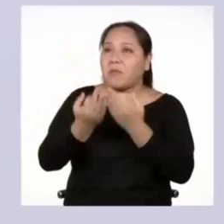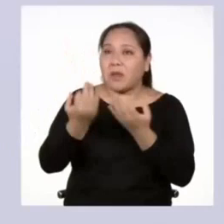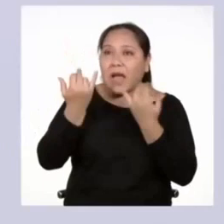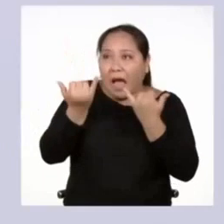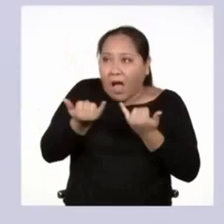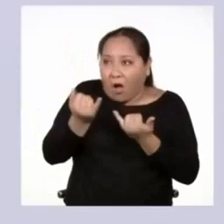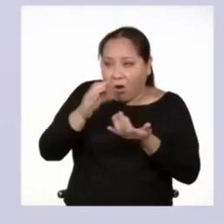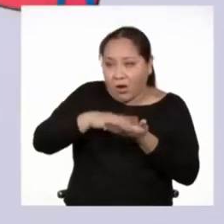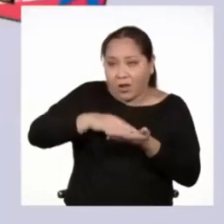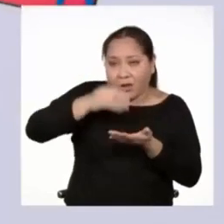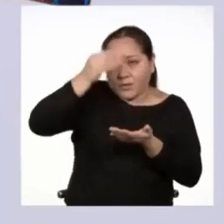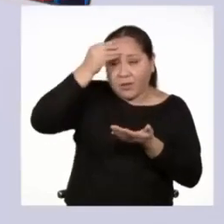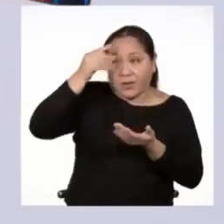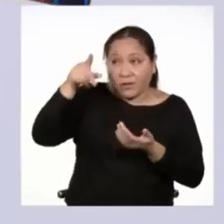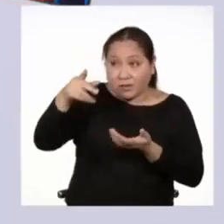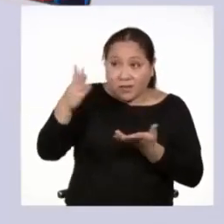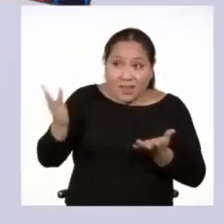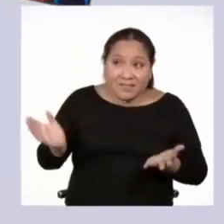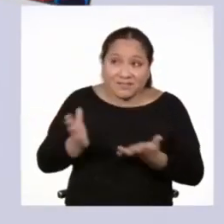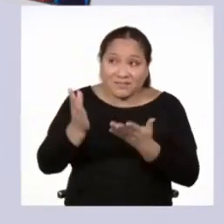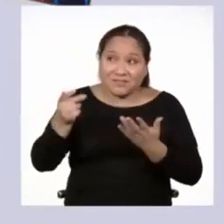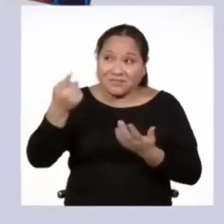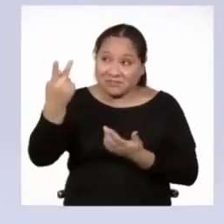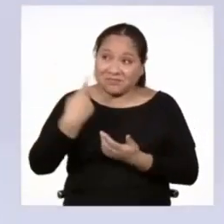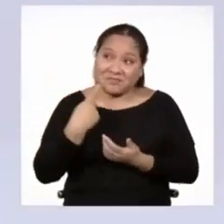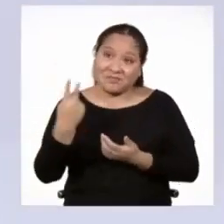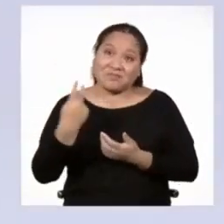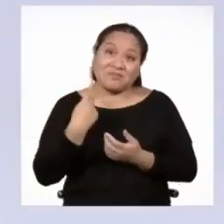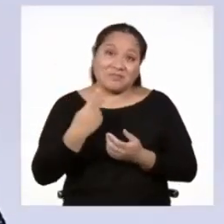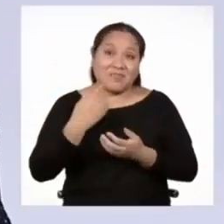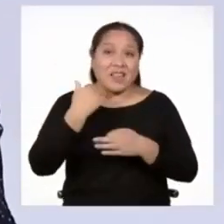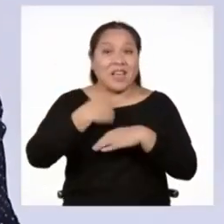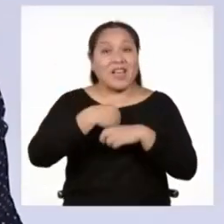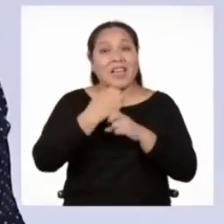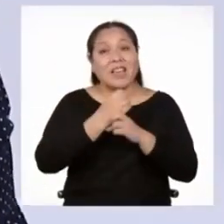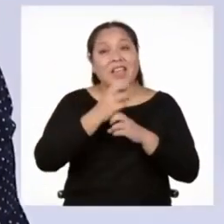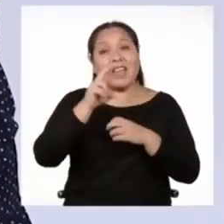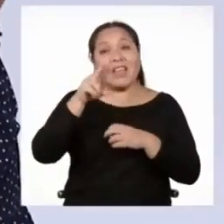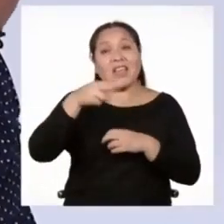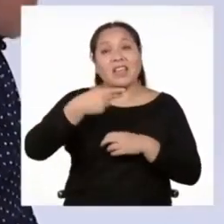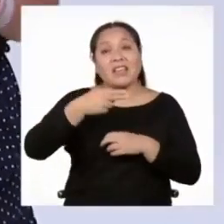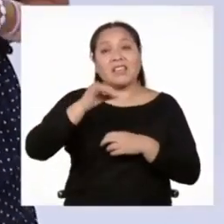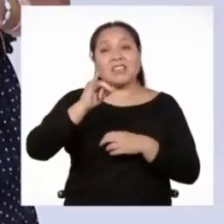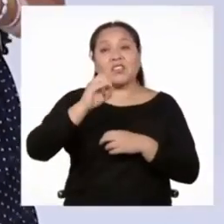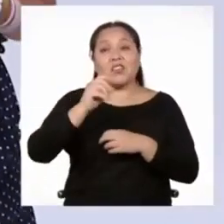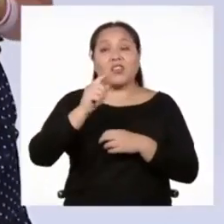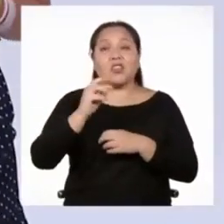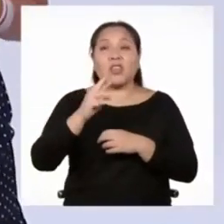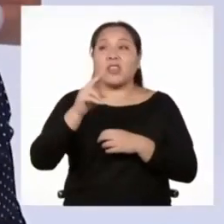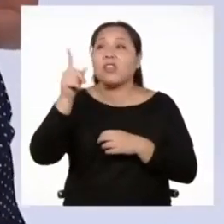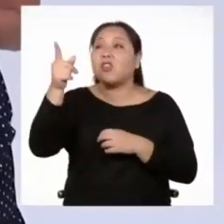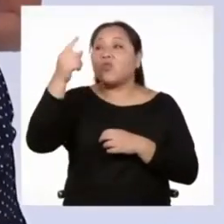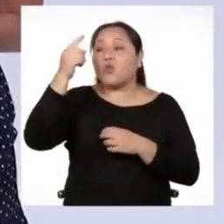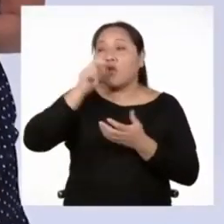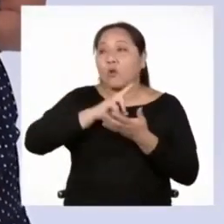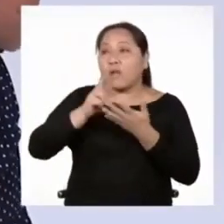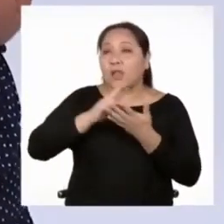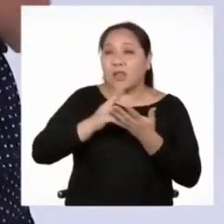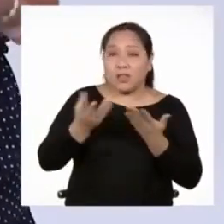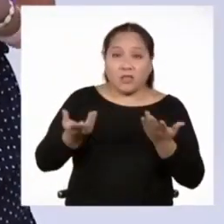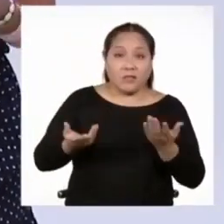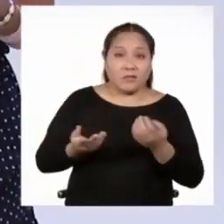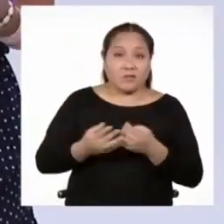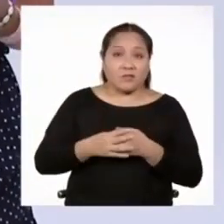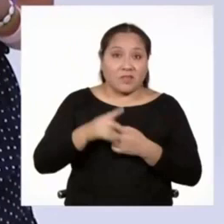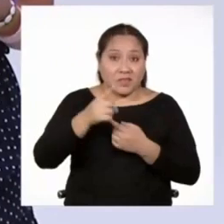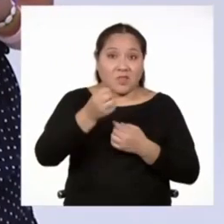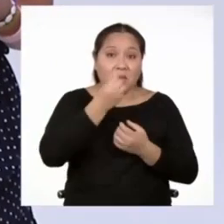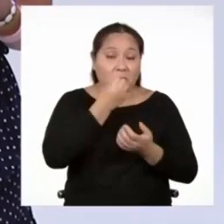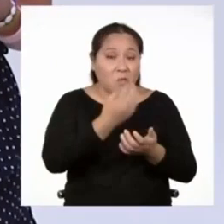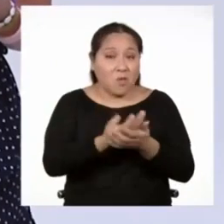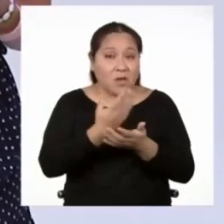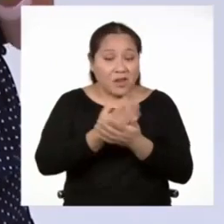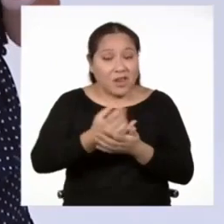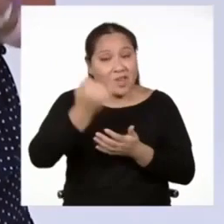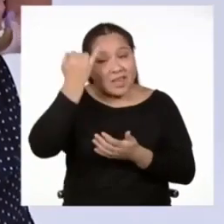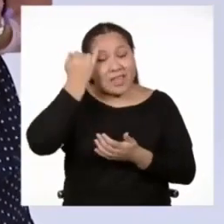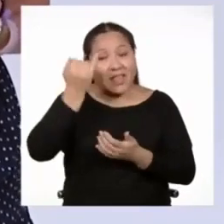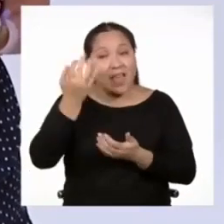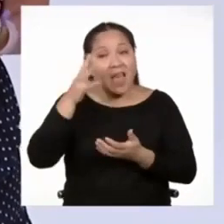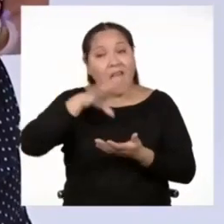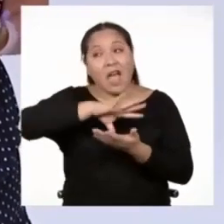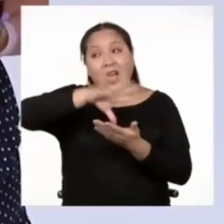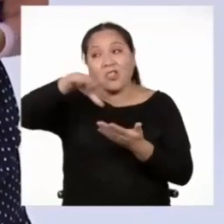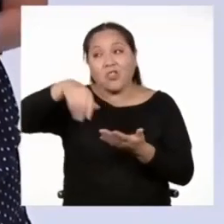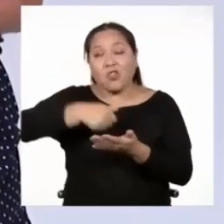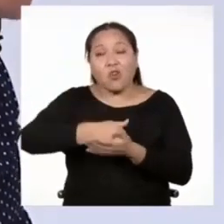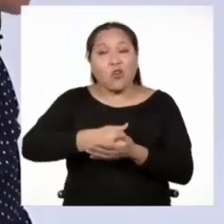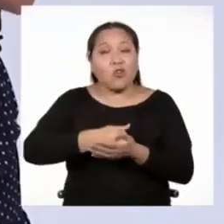aprender y animarlo a crear contigo otras historietas. Por ejemplo, a partir de algún texto que haya leído. ¿No les parece una muy buena idea invitar a todos a aprender a